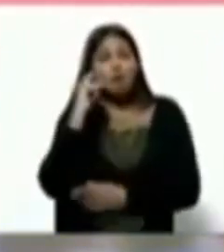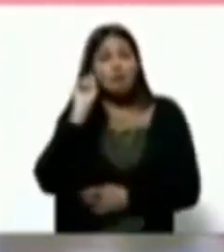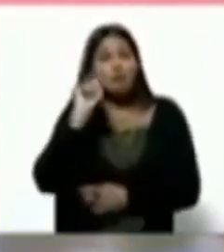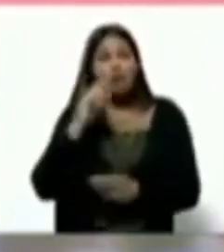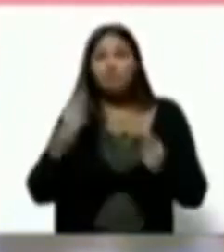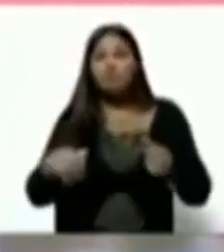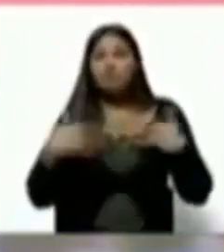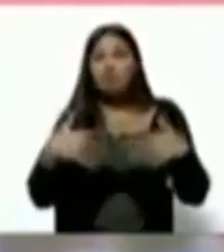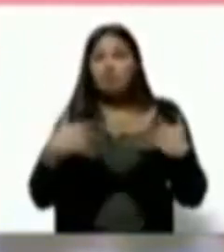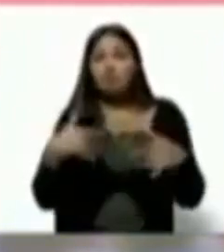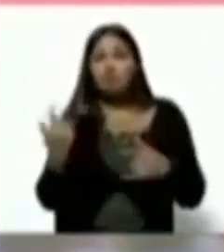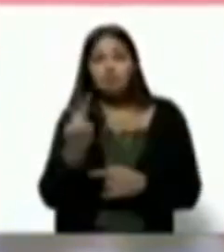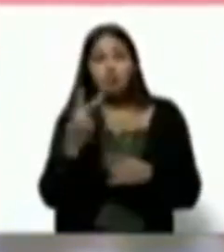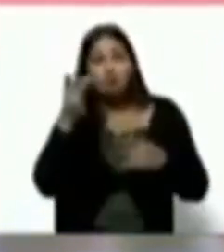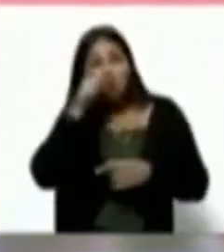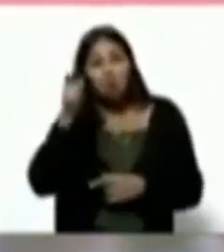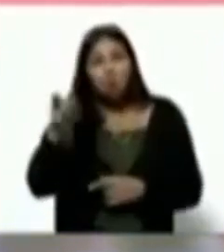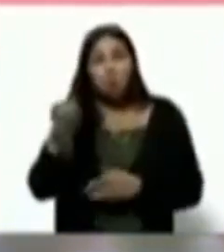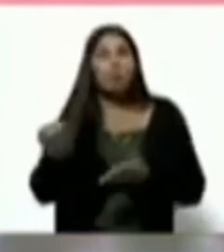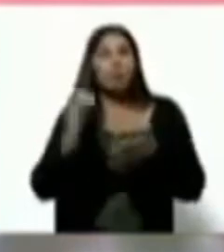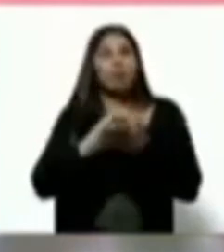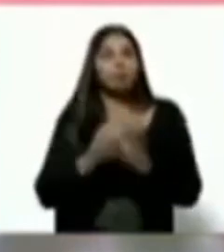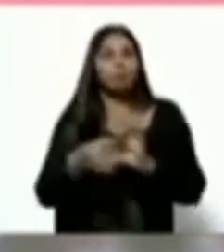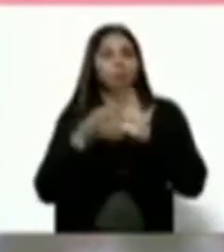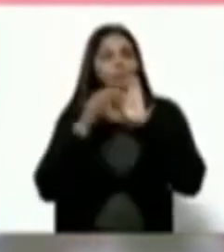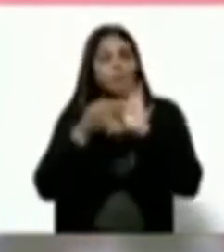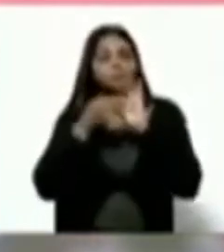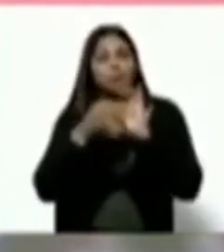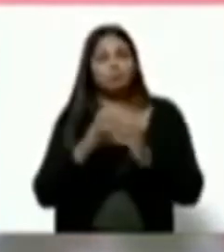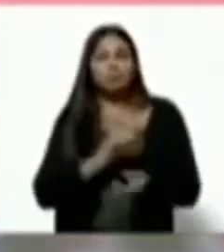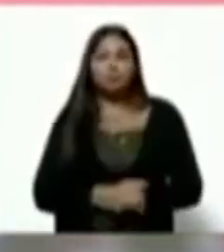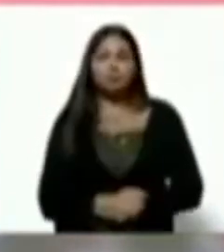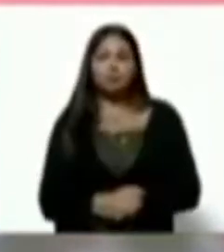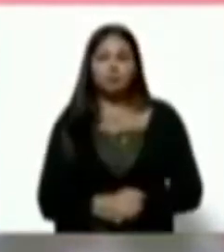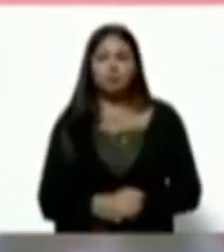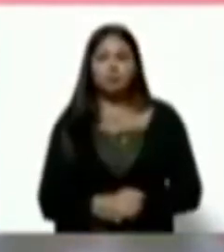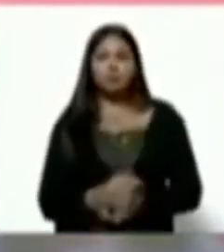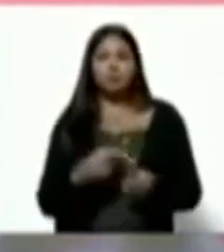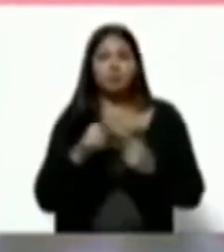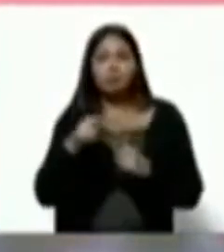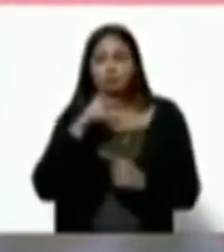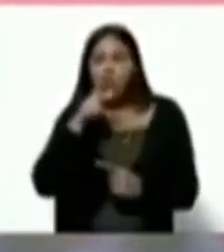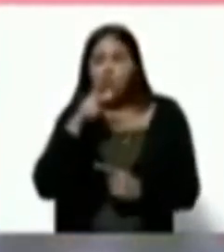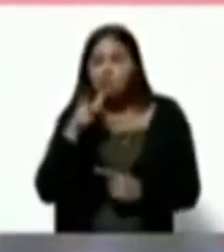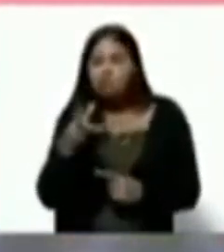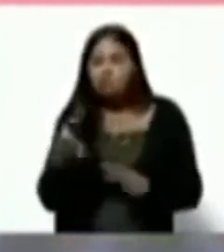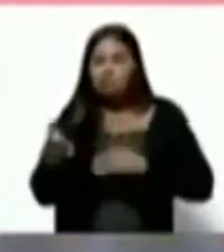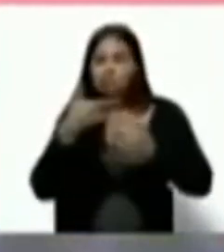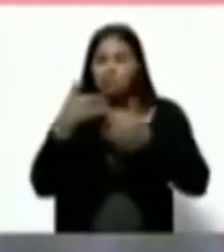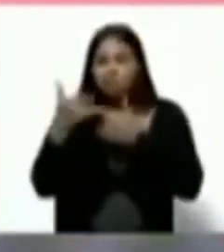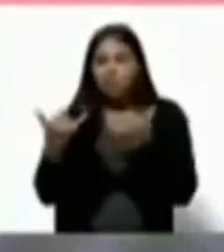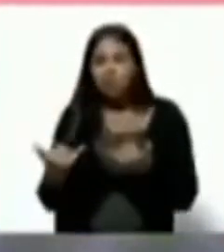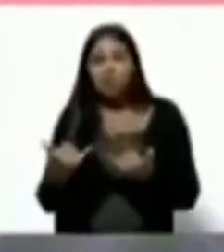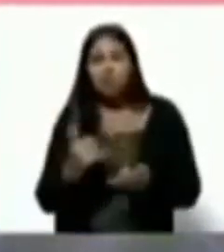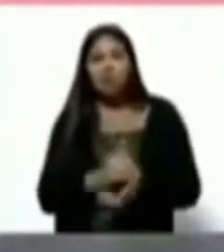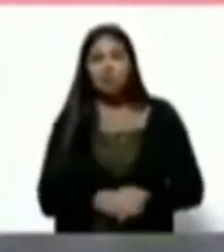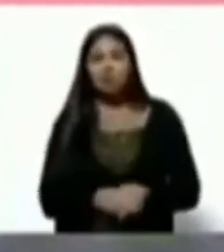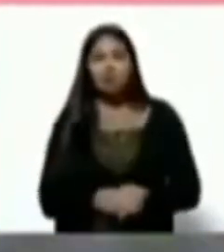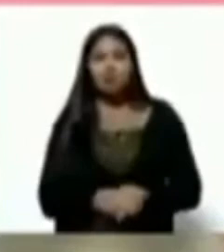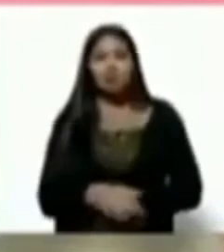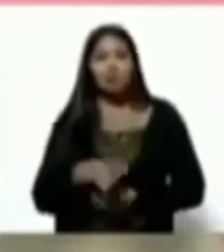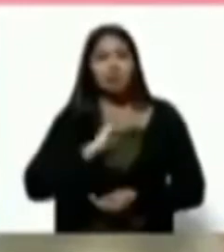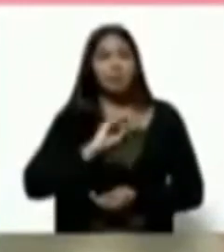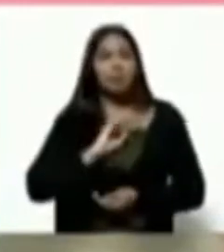urgente que estos dos pueblos vuelvan a ser hermanos y que esa inmundicia de relación